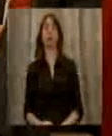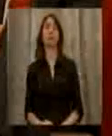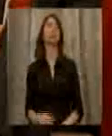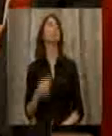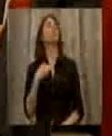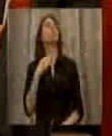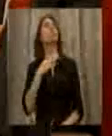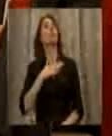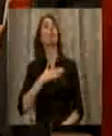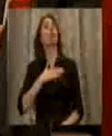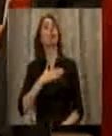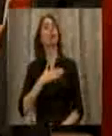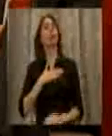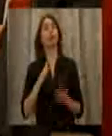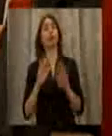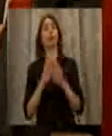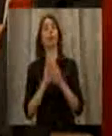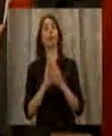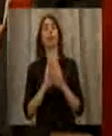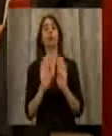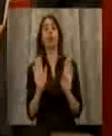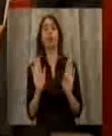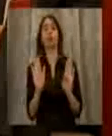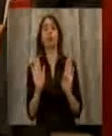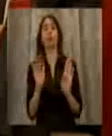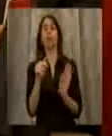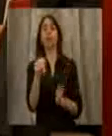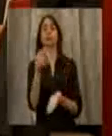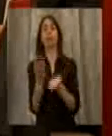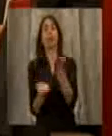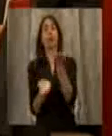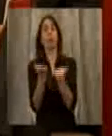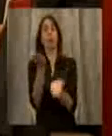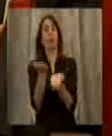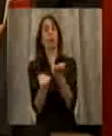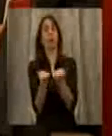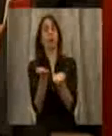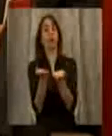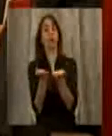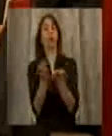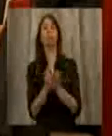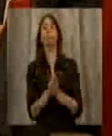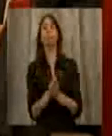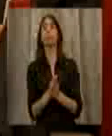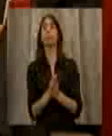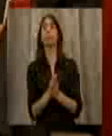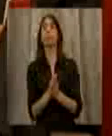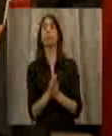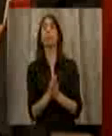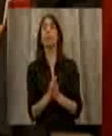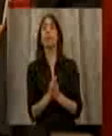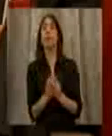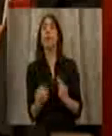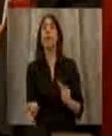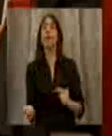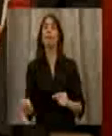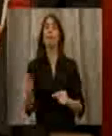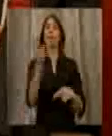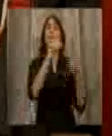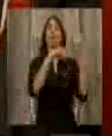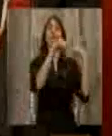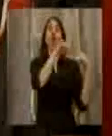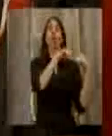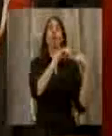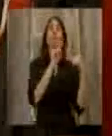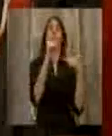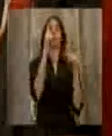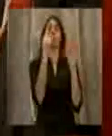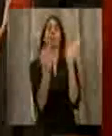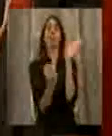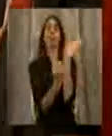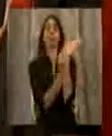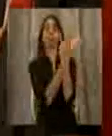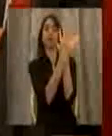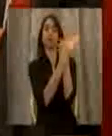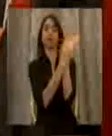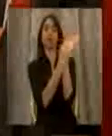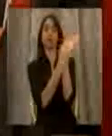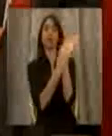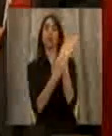terminar esta cuenta básicamente volviendo a la primera lámina y el